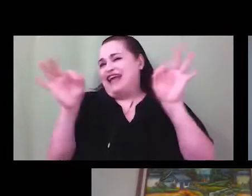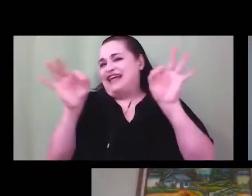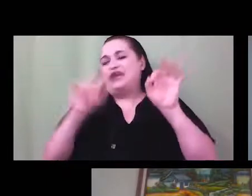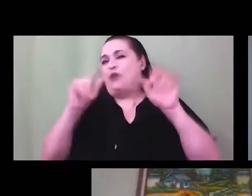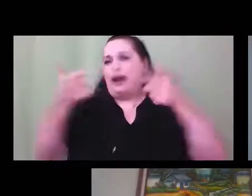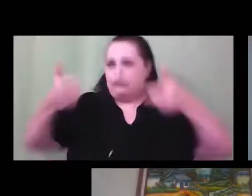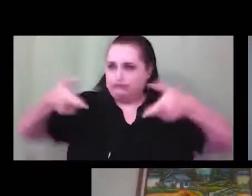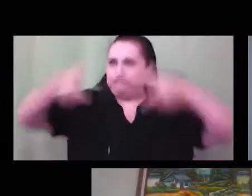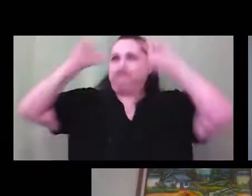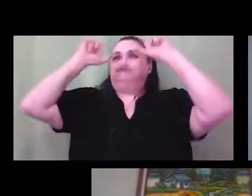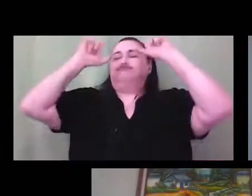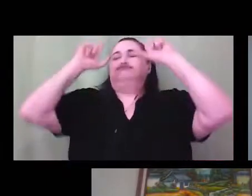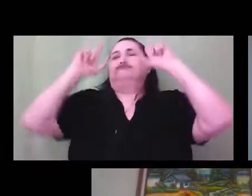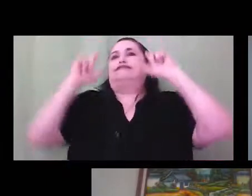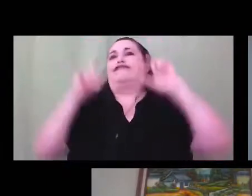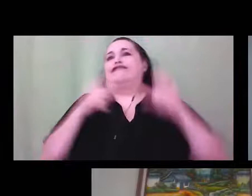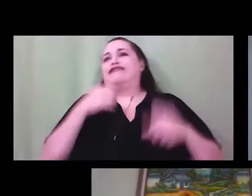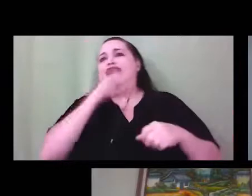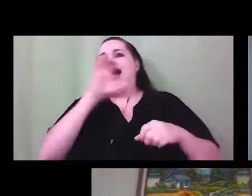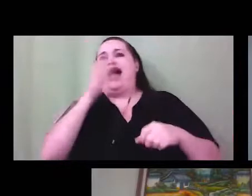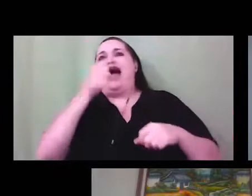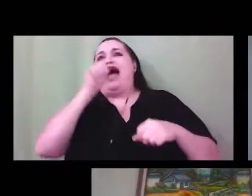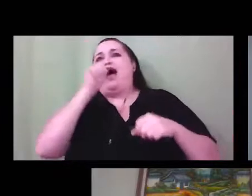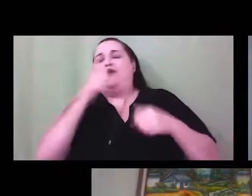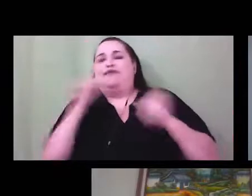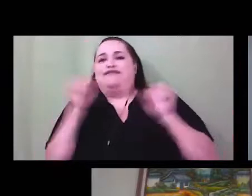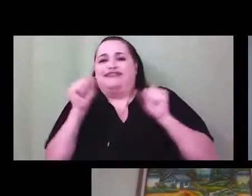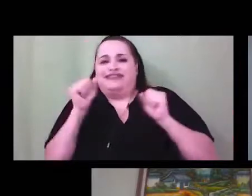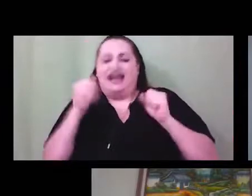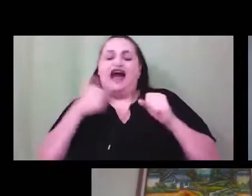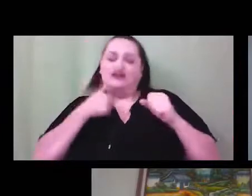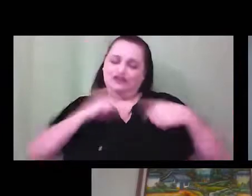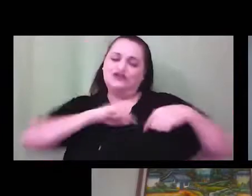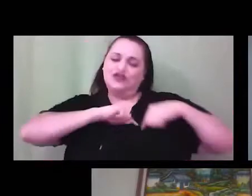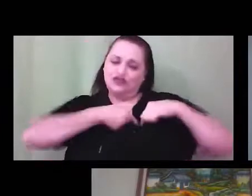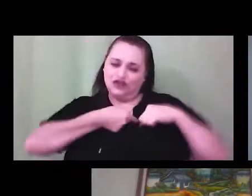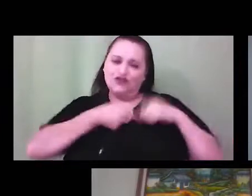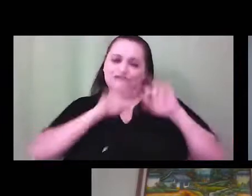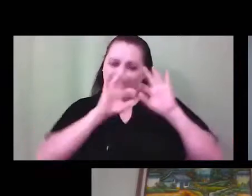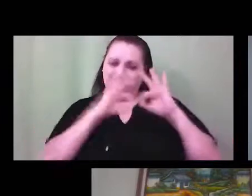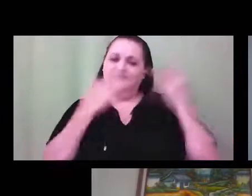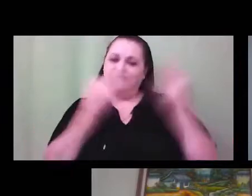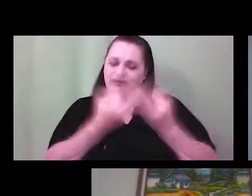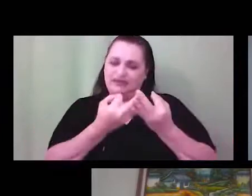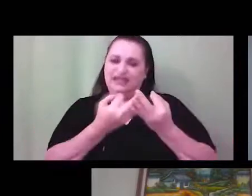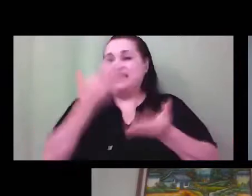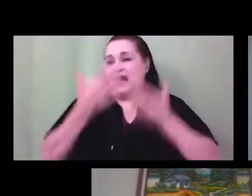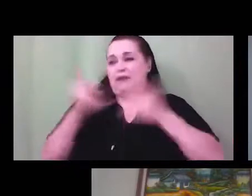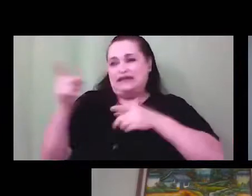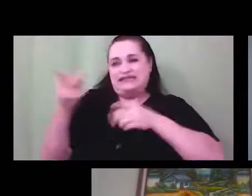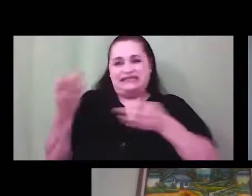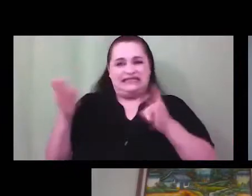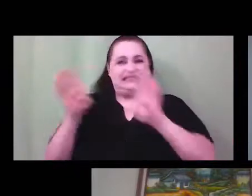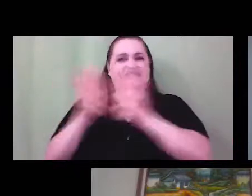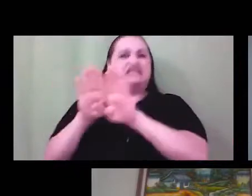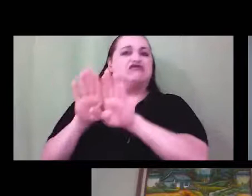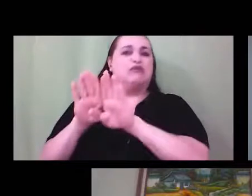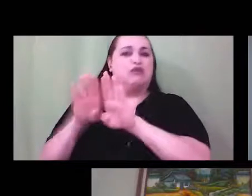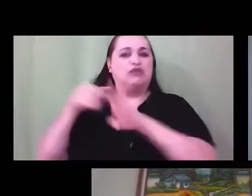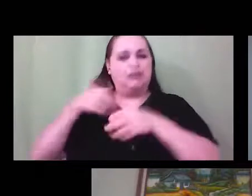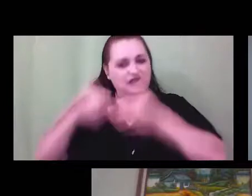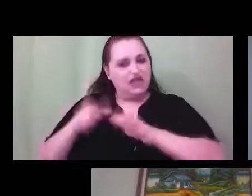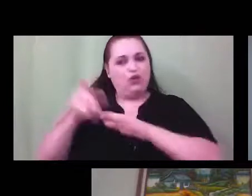de agua fría, ¿verdad? Sí nos dolió mucho a nivel familia, que tal vez estaba cerrando la puerta de nuestro hijo en